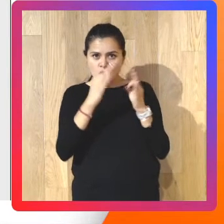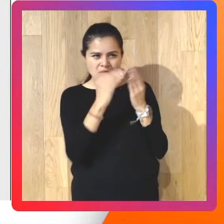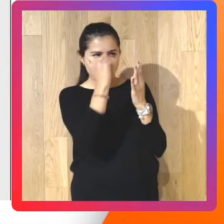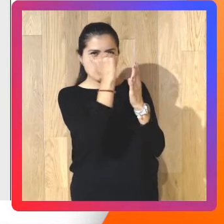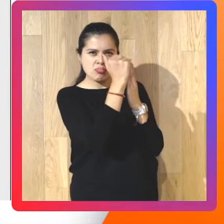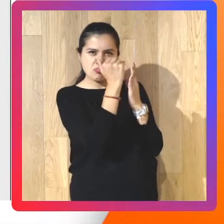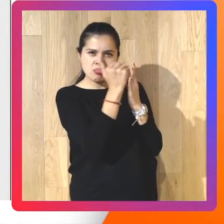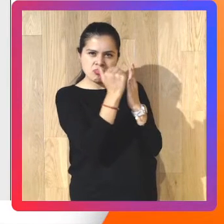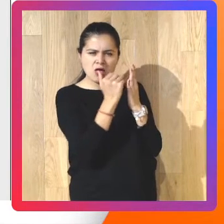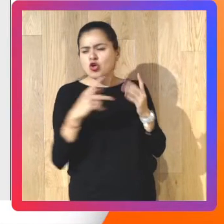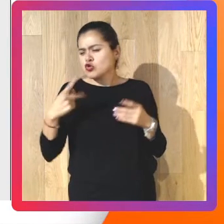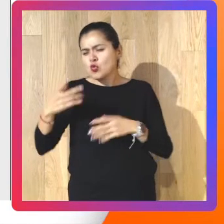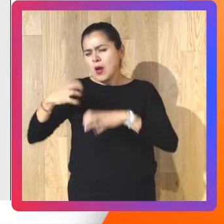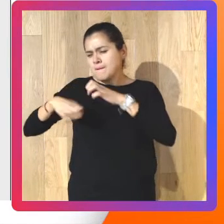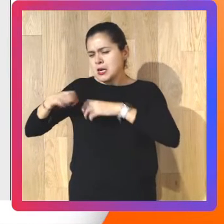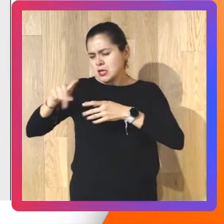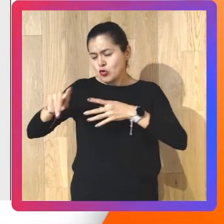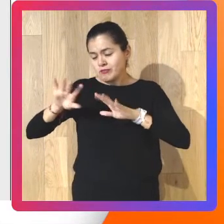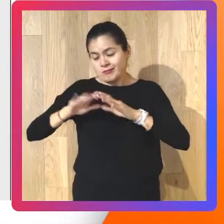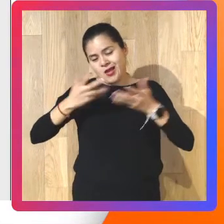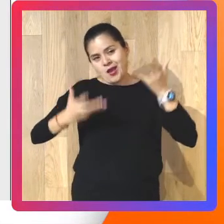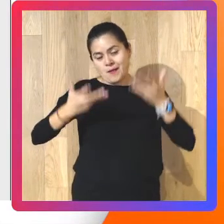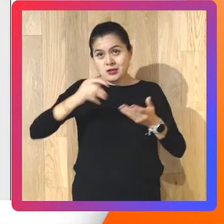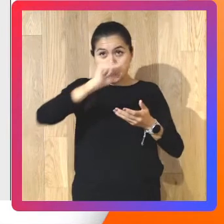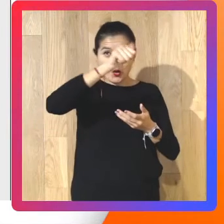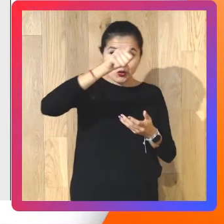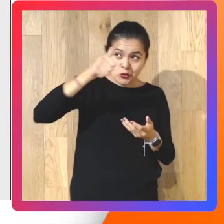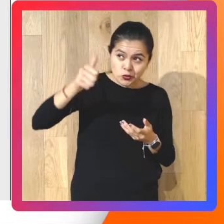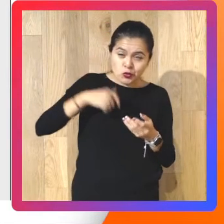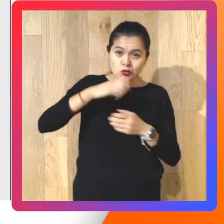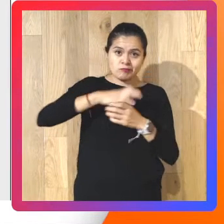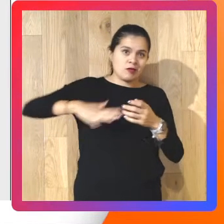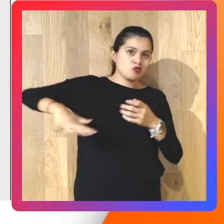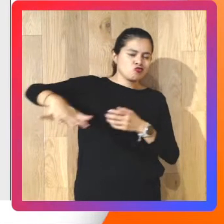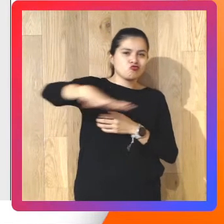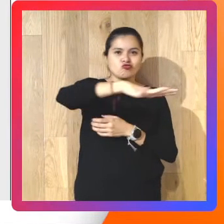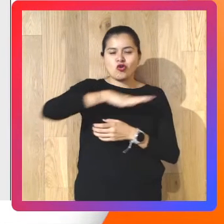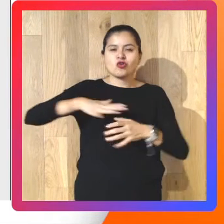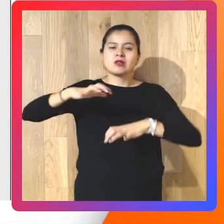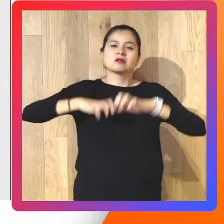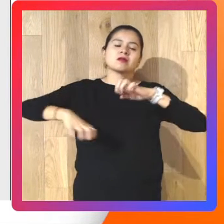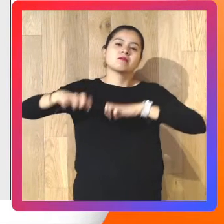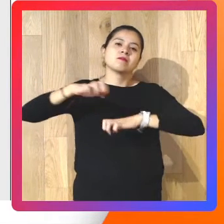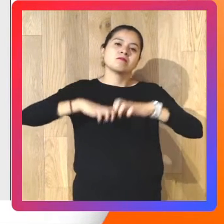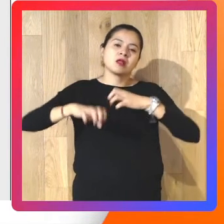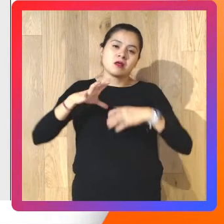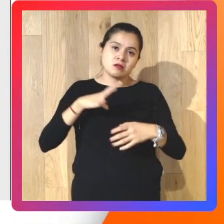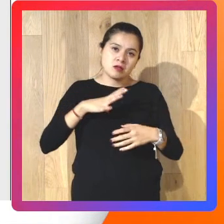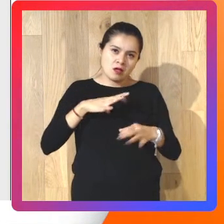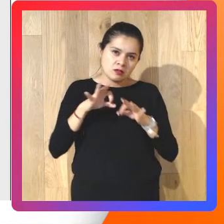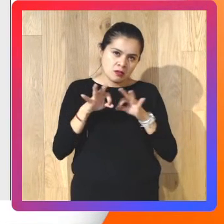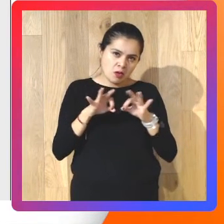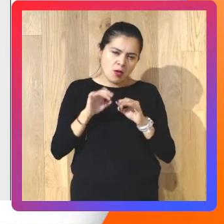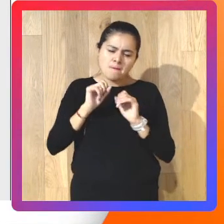que no son de la propia empresa, y además se ve comparativamente en razón de todo el sector, de todas las unidades económicas del